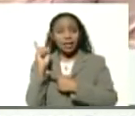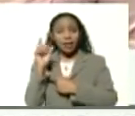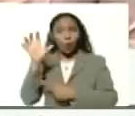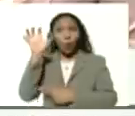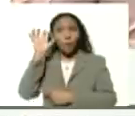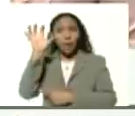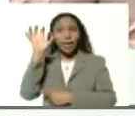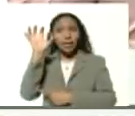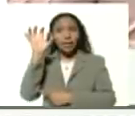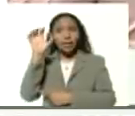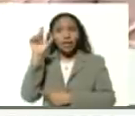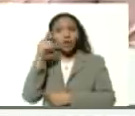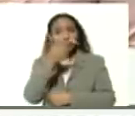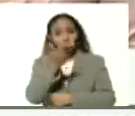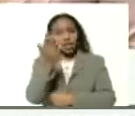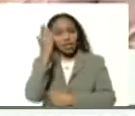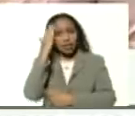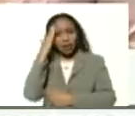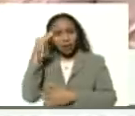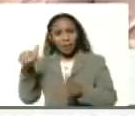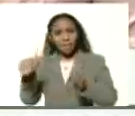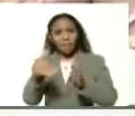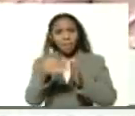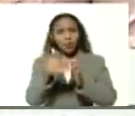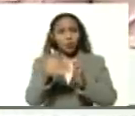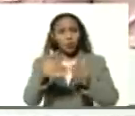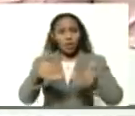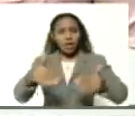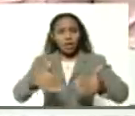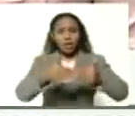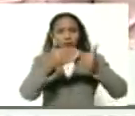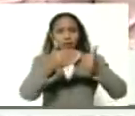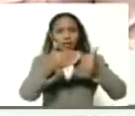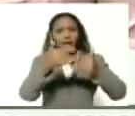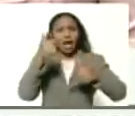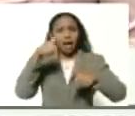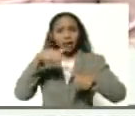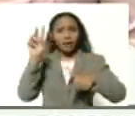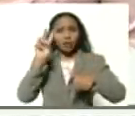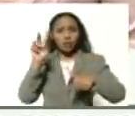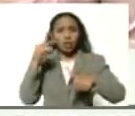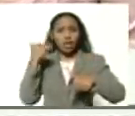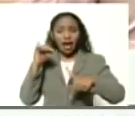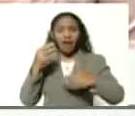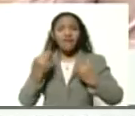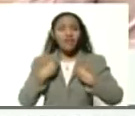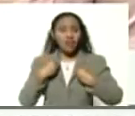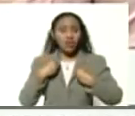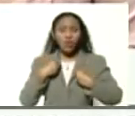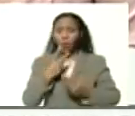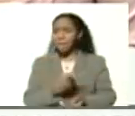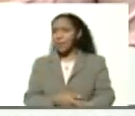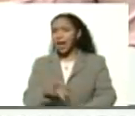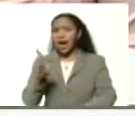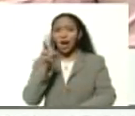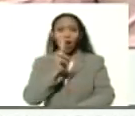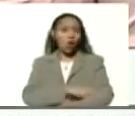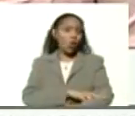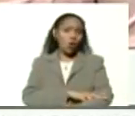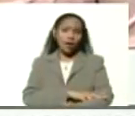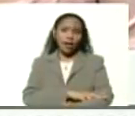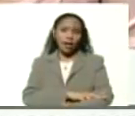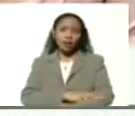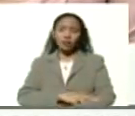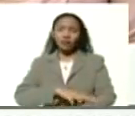ustedes saben, limítrofe con Venezuela y está viviendo uno de los peores, de